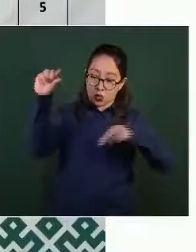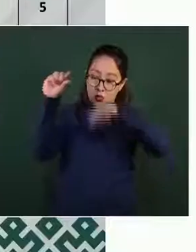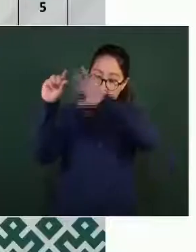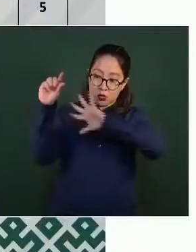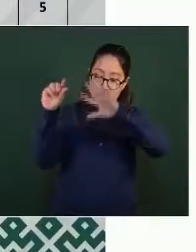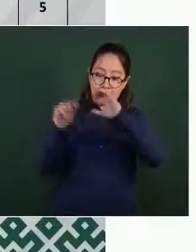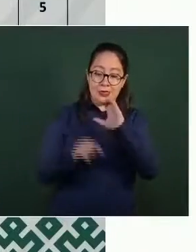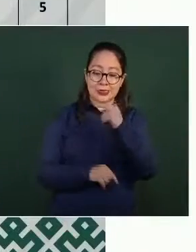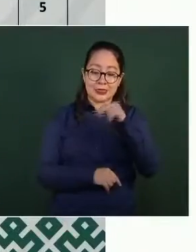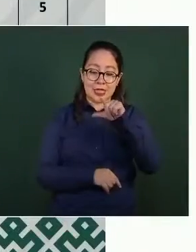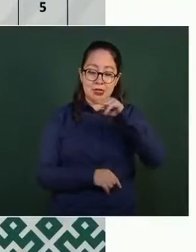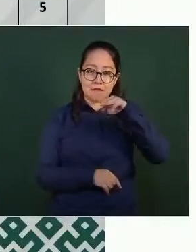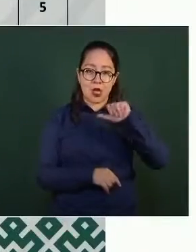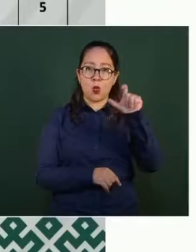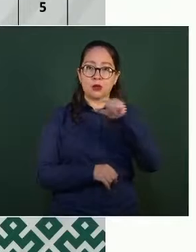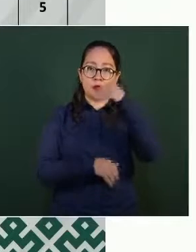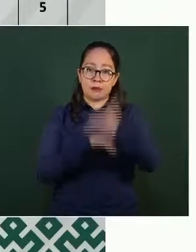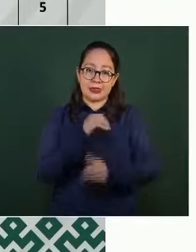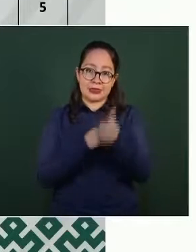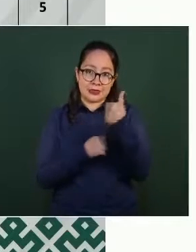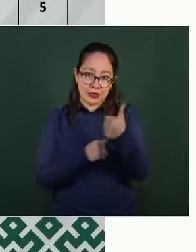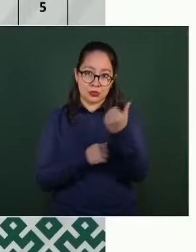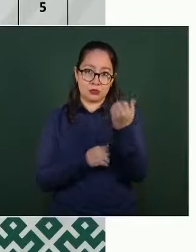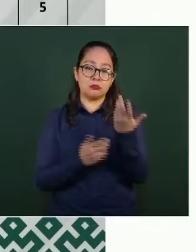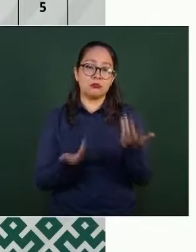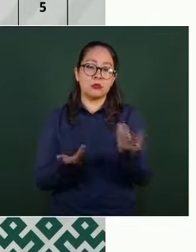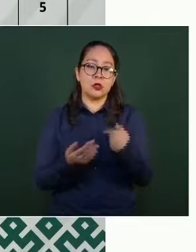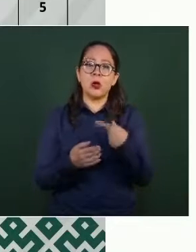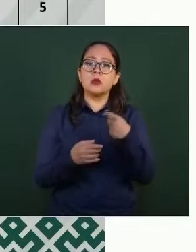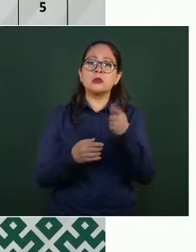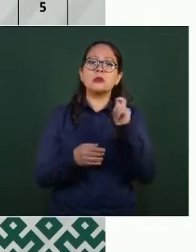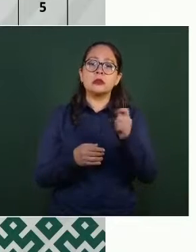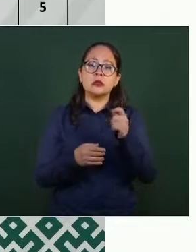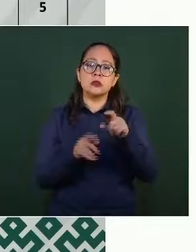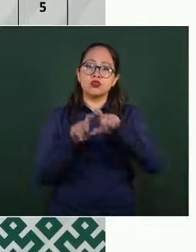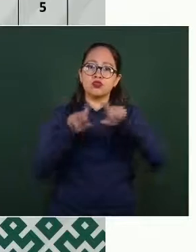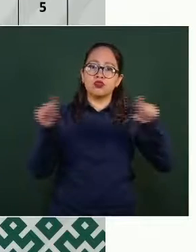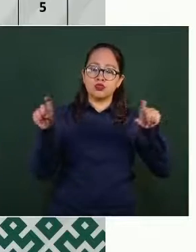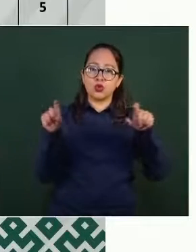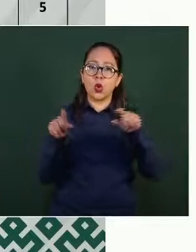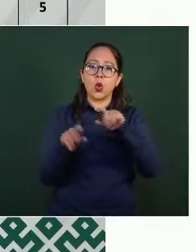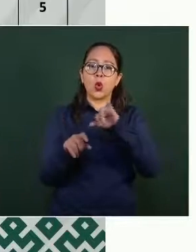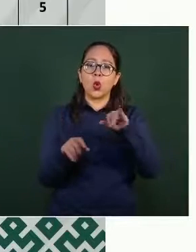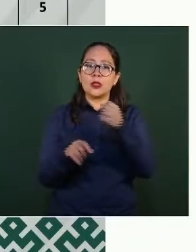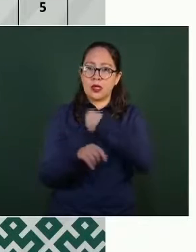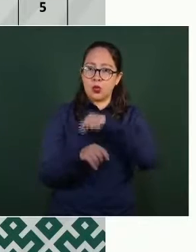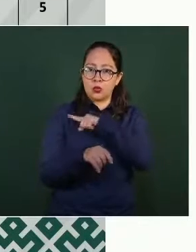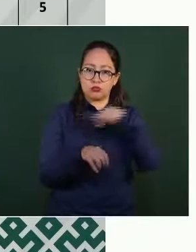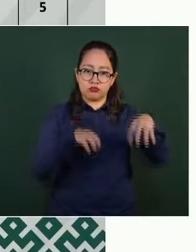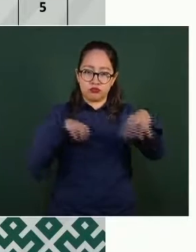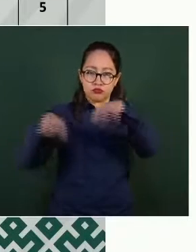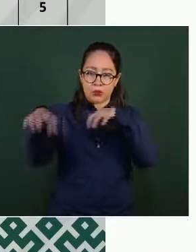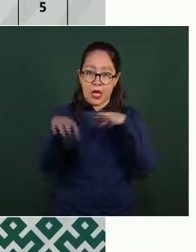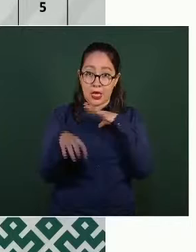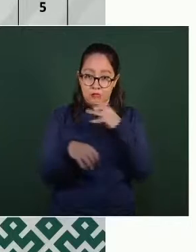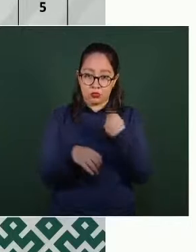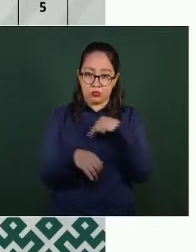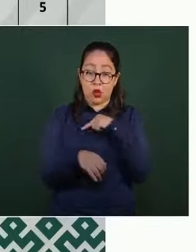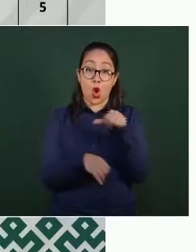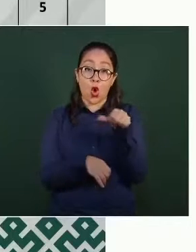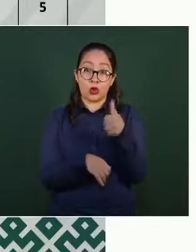¿La que sigue? Lo que ustedes ven hasta arriba son las jurisdicciones sanitarias, nosotros tenemos 11 jurisdicciones sanitarias